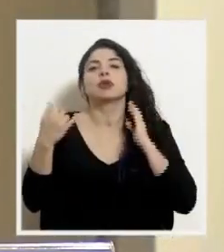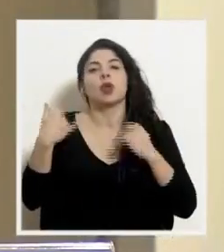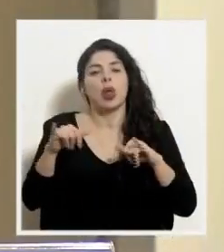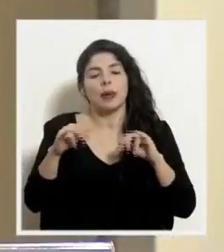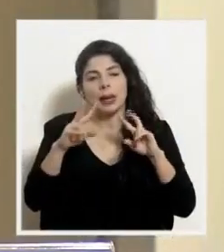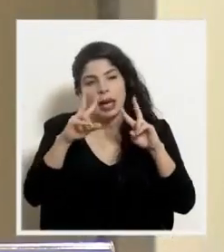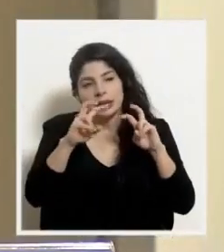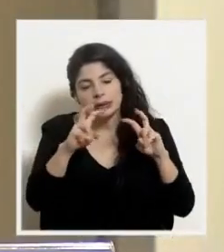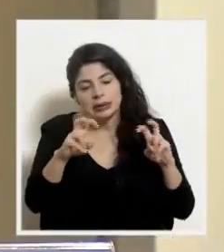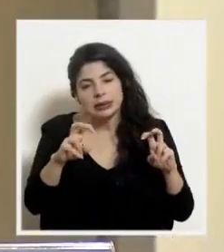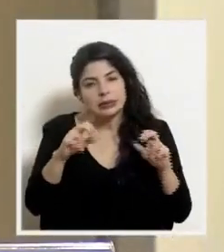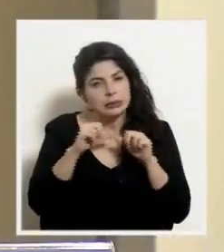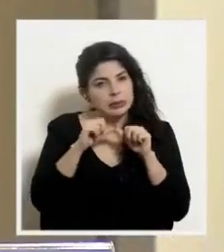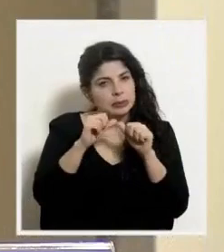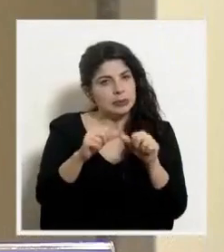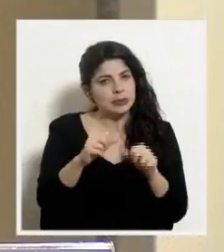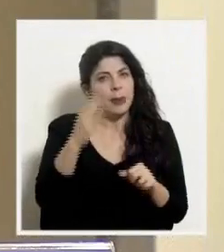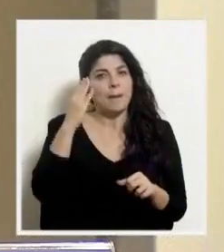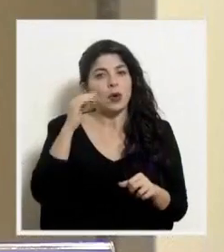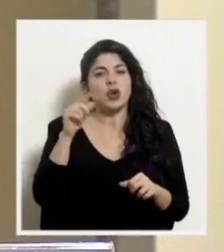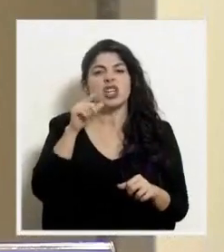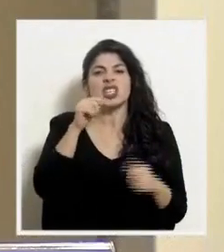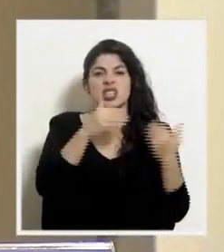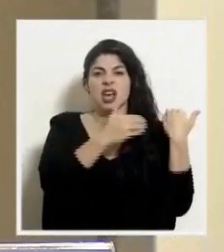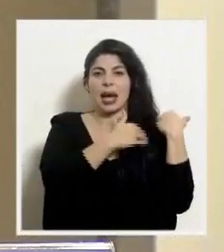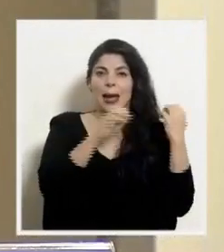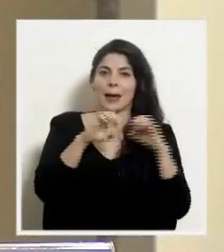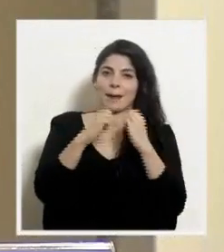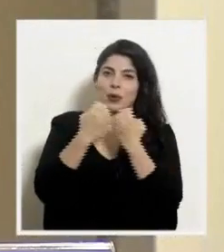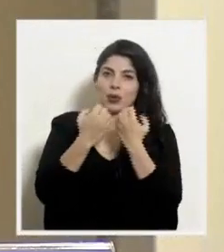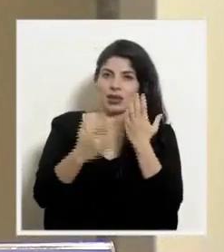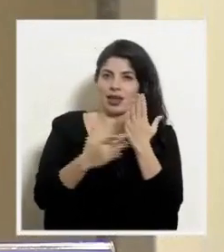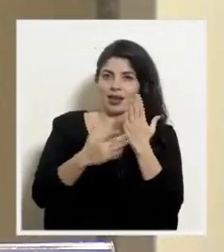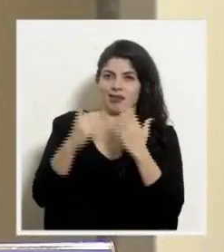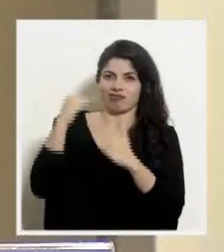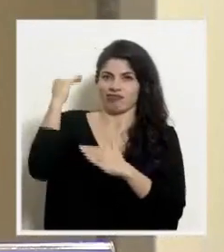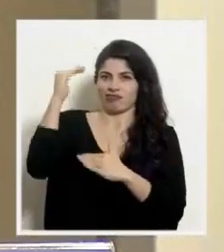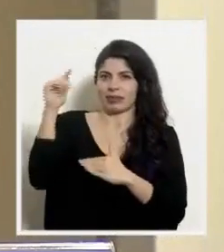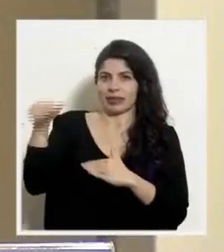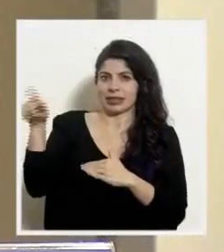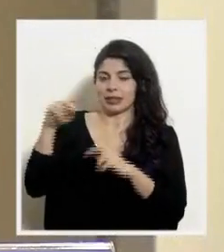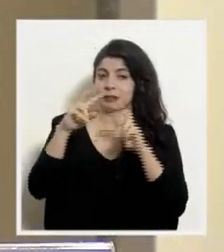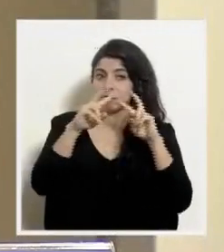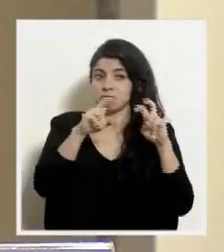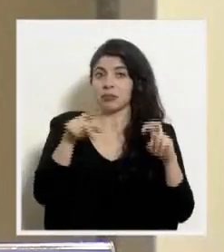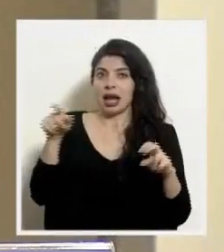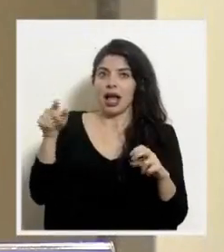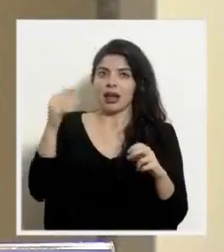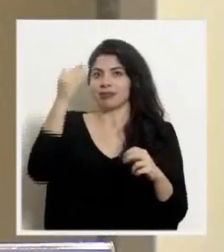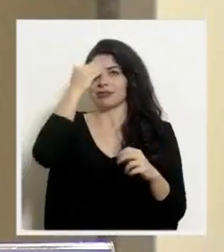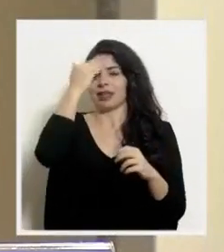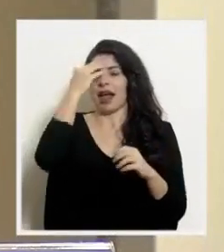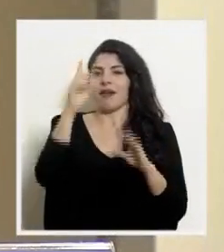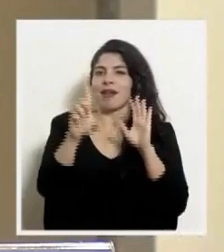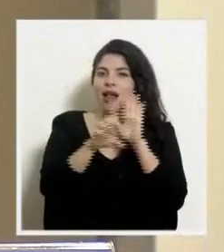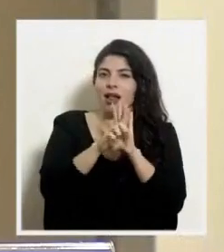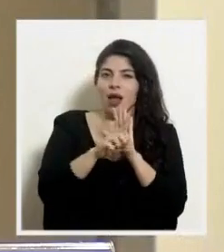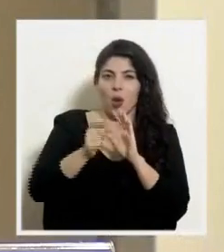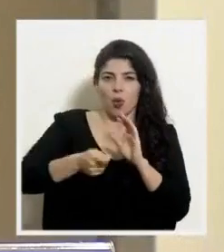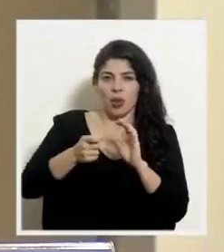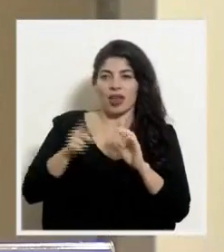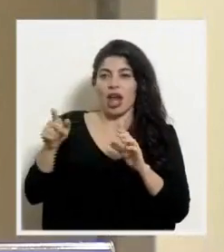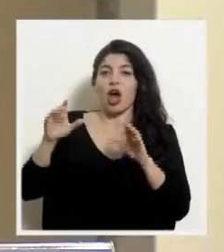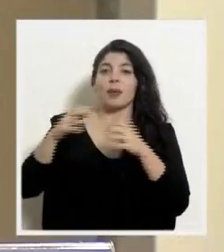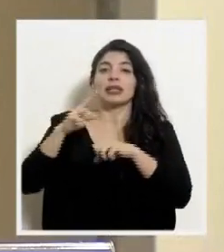analizándose permanentemente por un equipo técnico de altísimo nivel y con competencias jurídicas específicas, es la Comisión Nacional